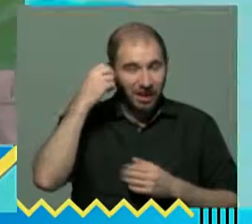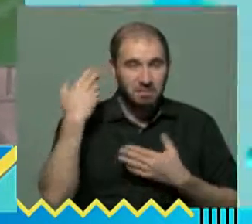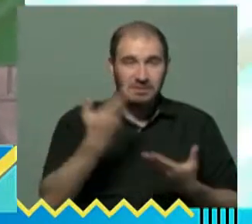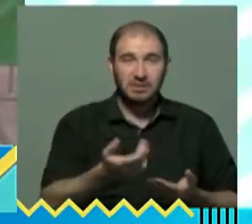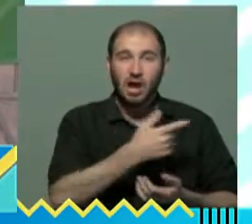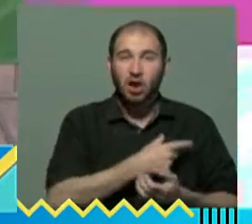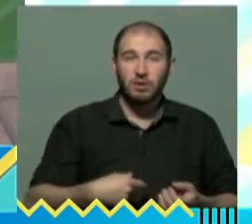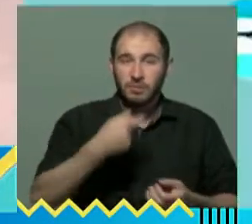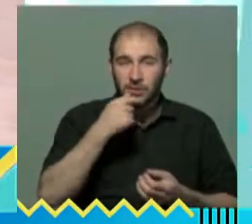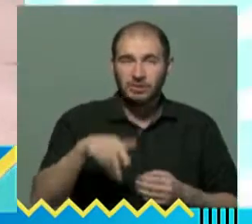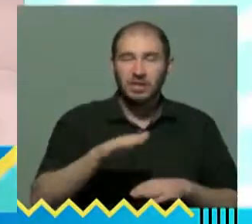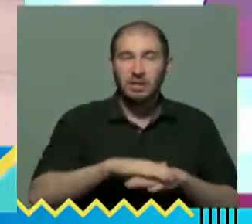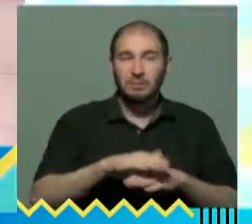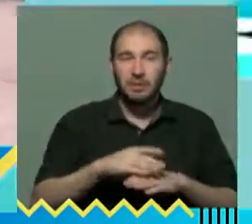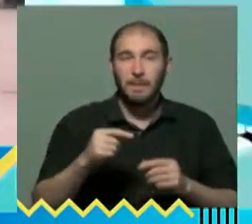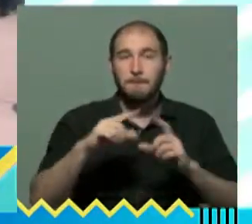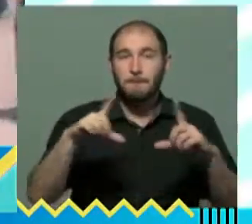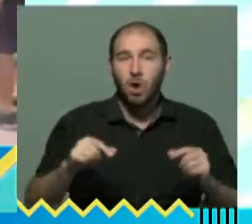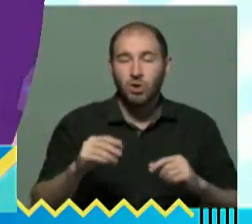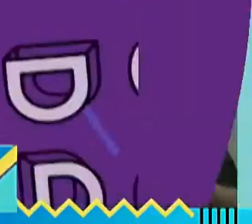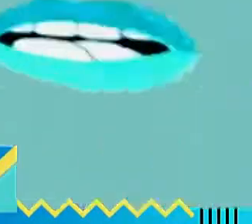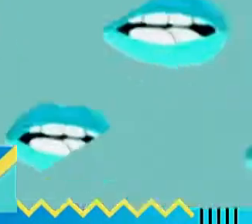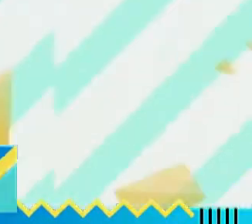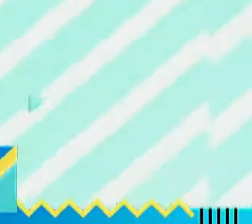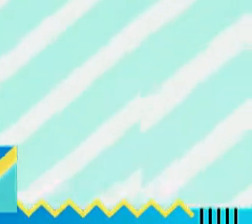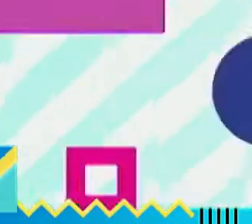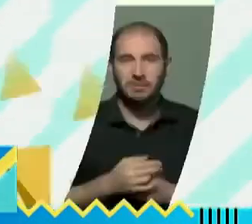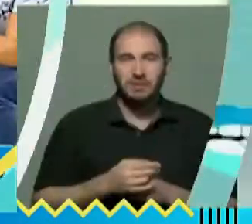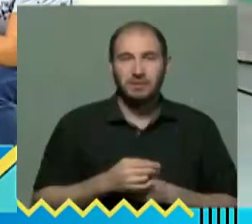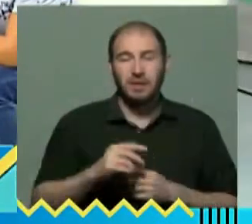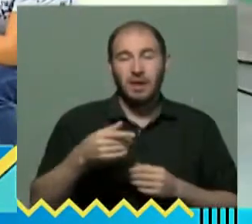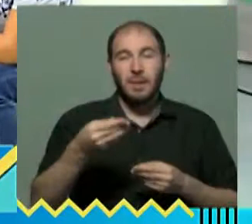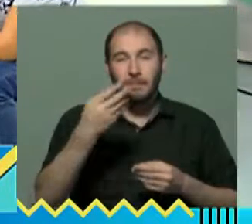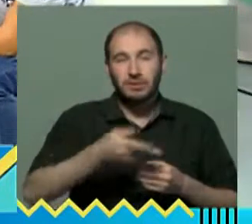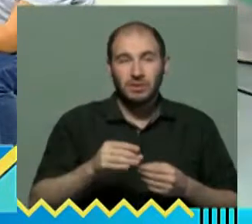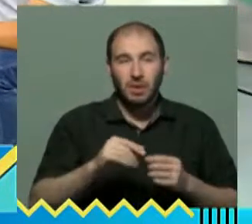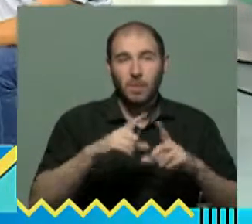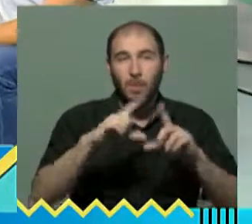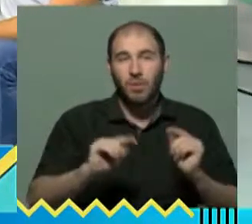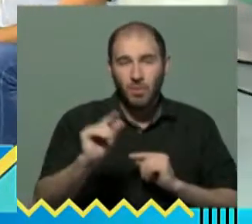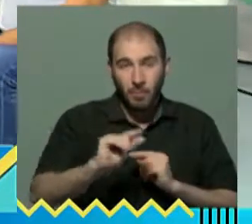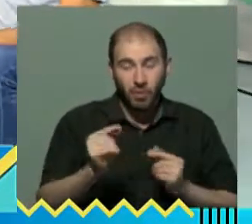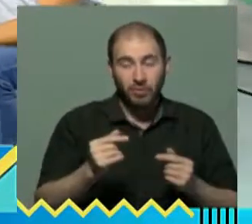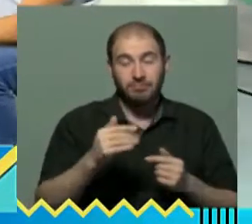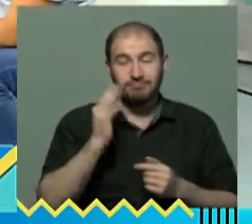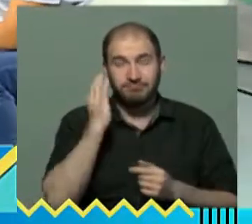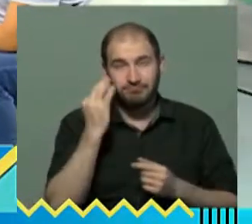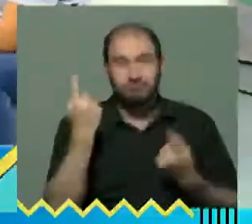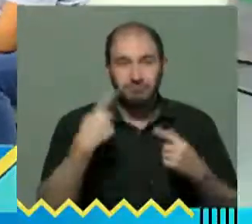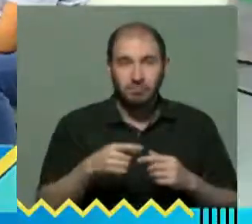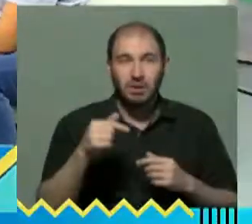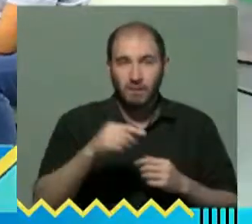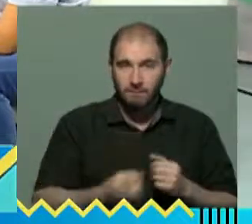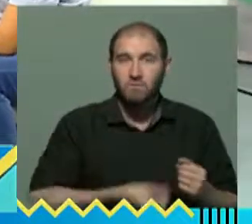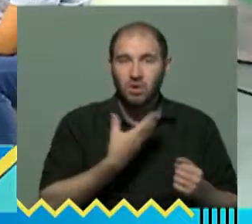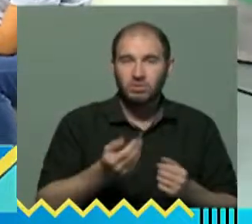el gobierno de la provincia se va a hacer cargo de un bono para pymes para que emplee a personas. Este es un bono, no es mucho, digamos, pero se ve una cierta